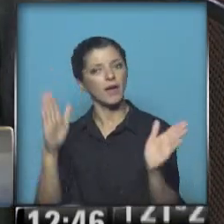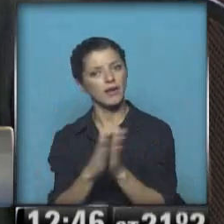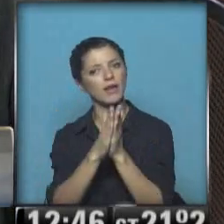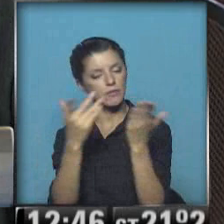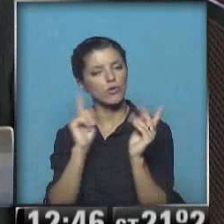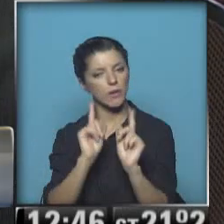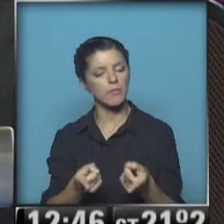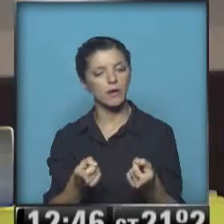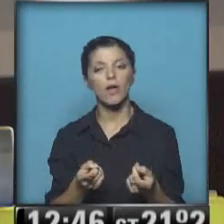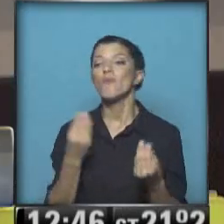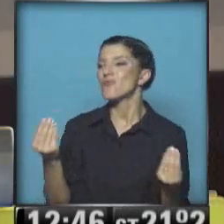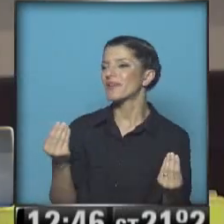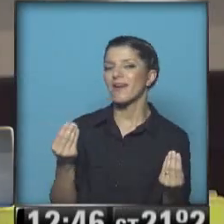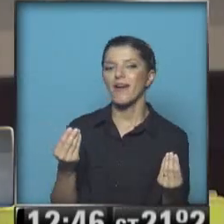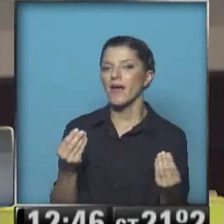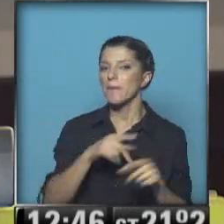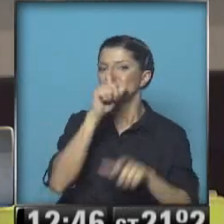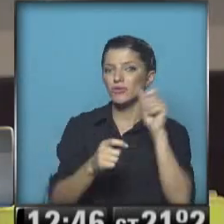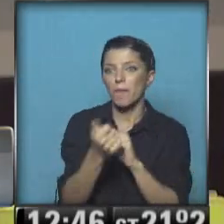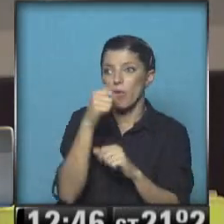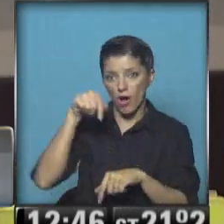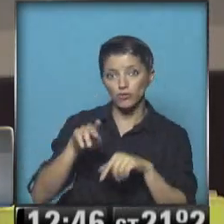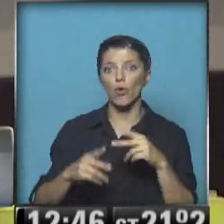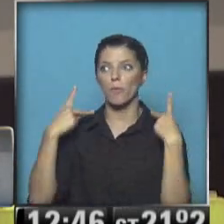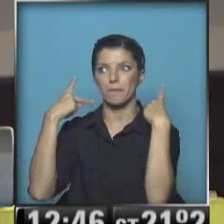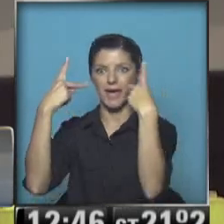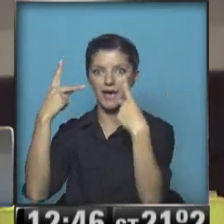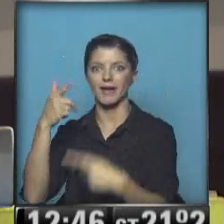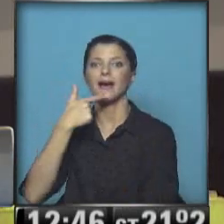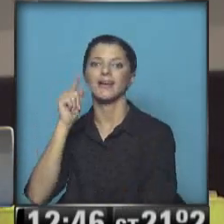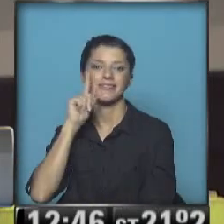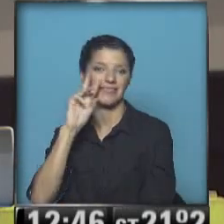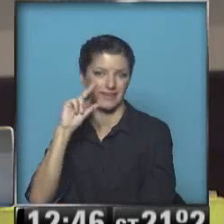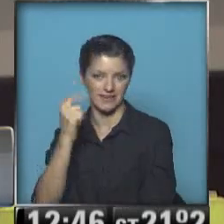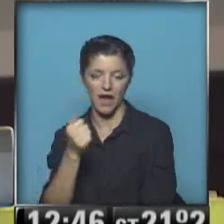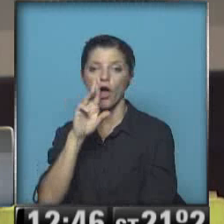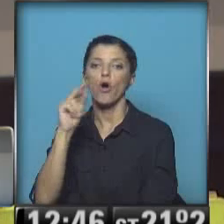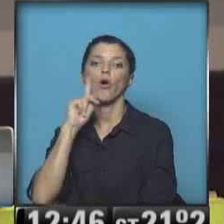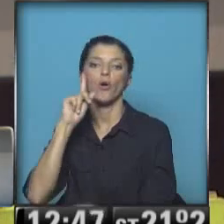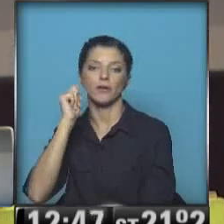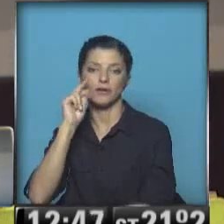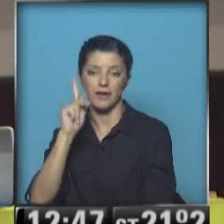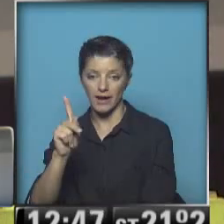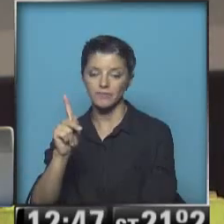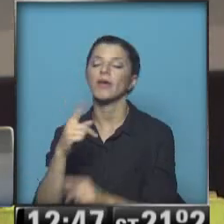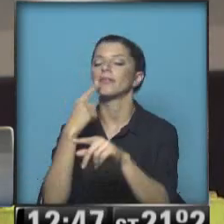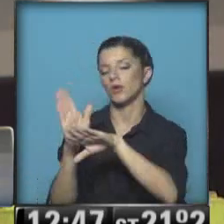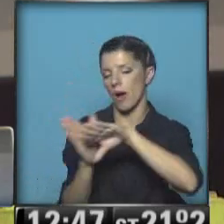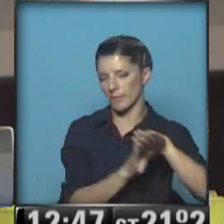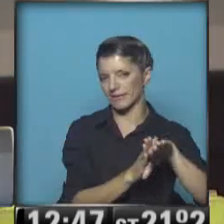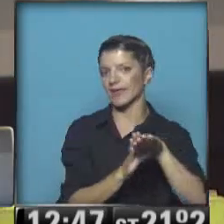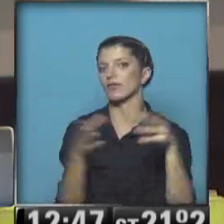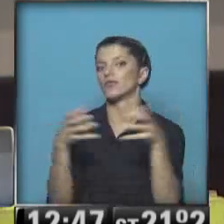Just no hay mucha gente que hoy va al norte de Irak o a Siria digo gente que no no pertenezca a los servicios de